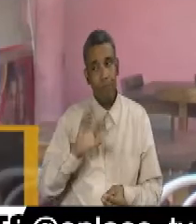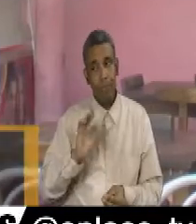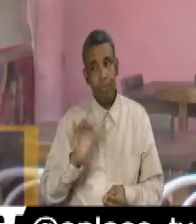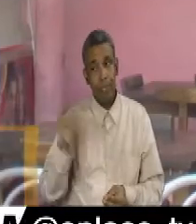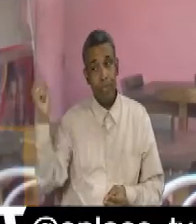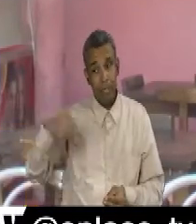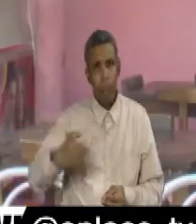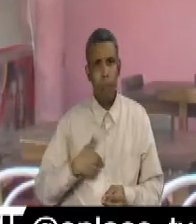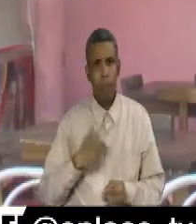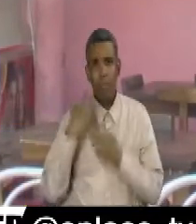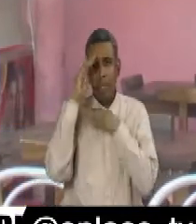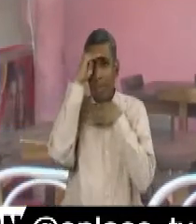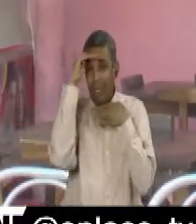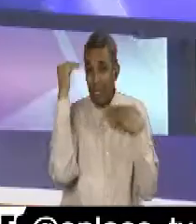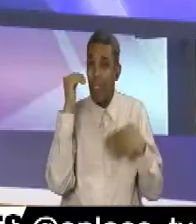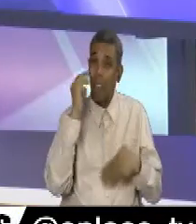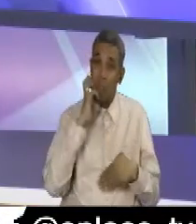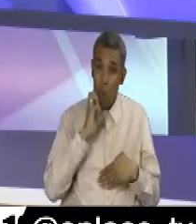que por allí se cometen.